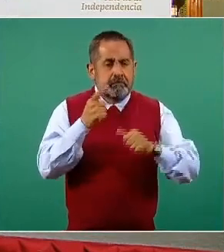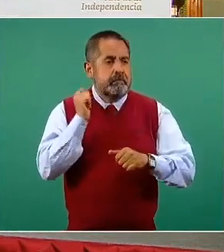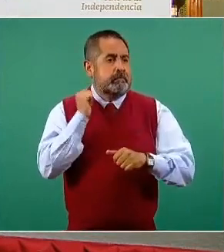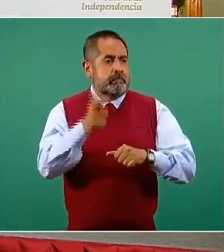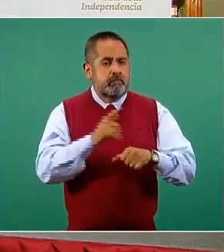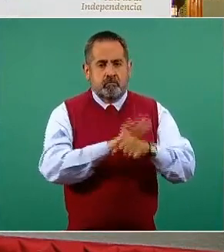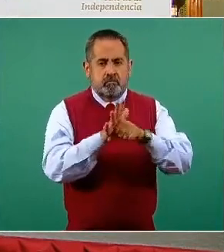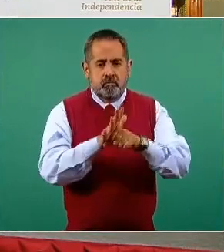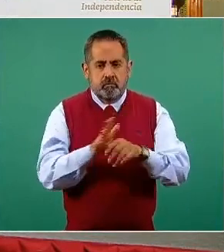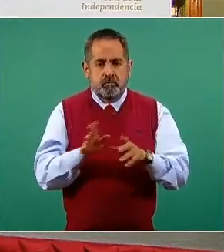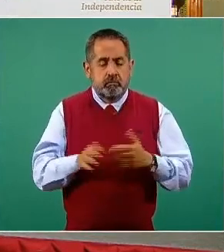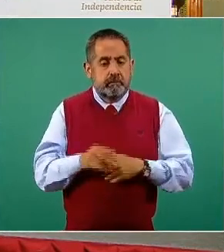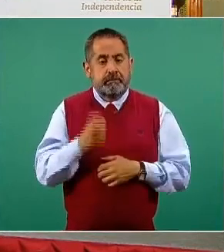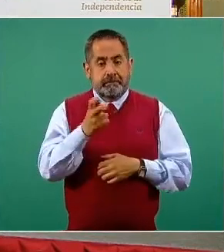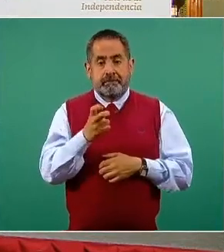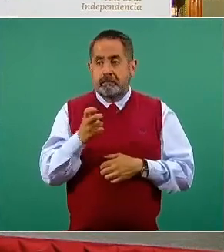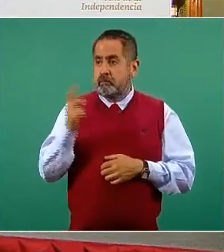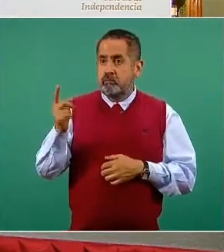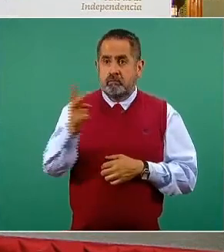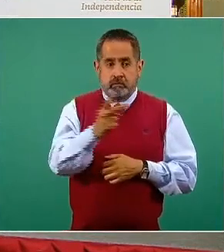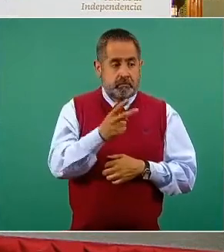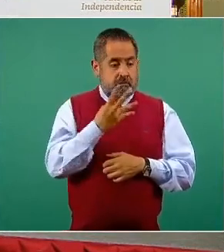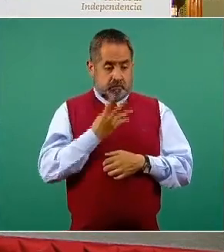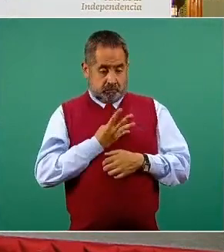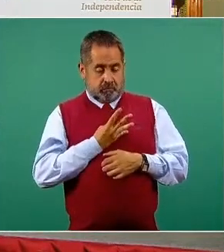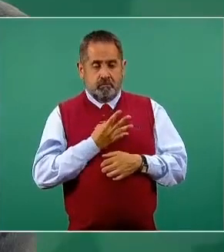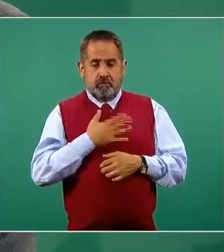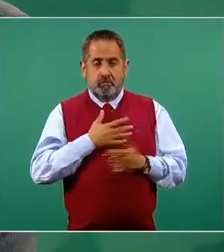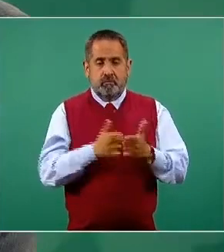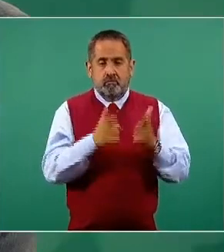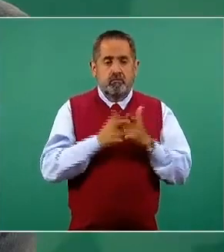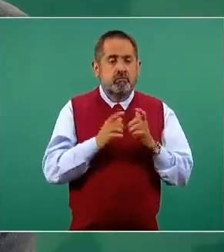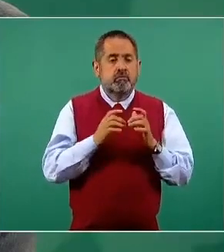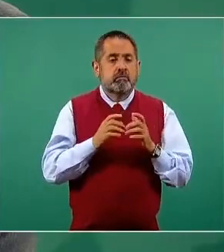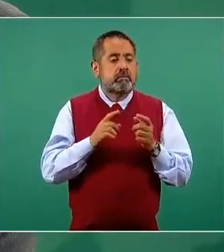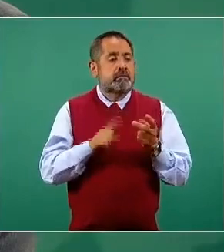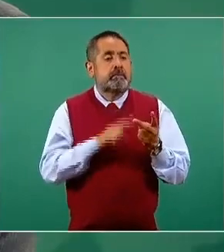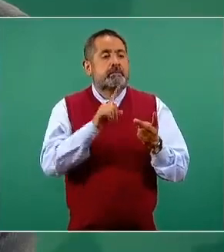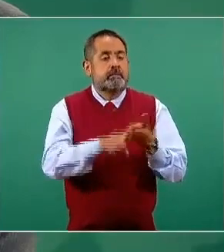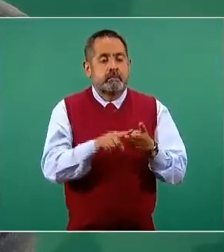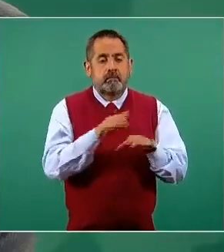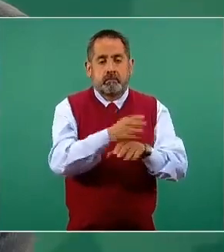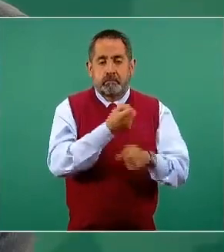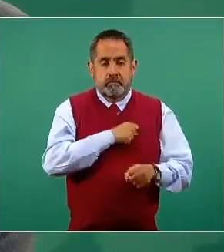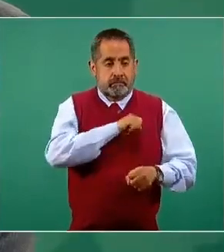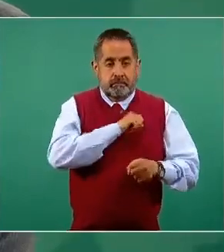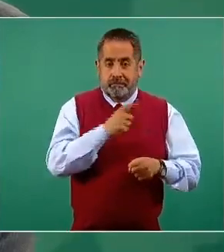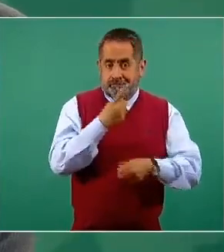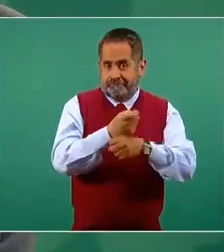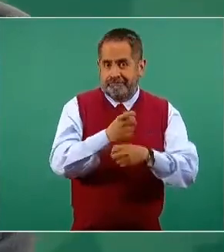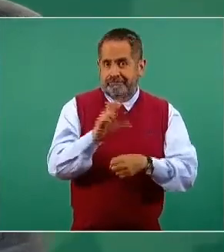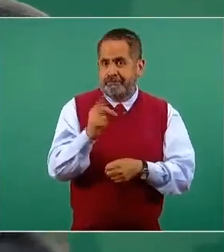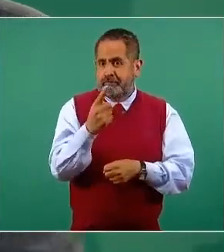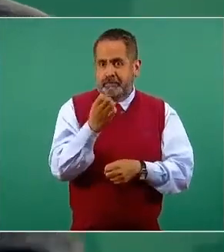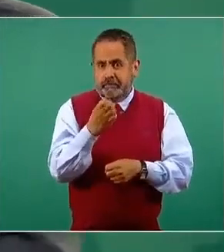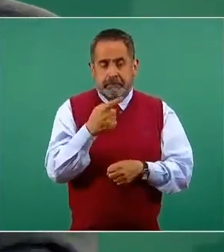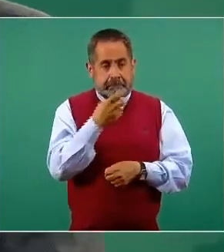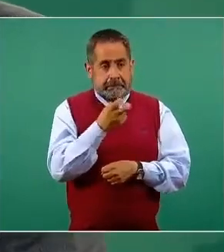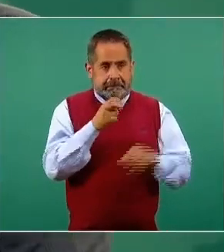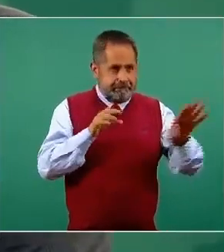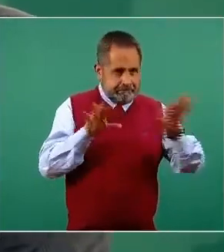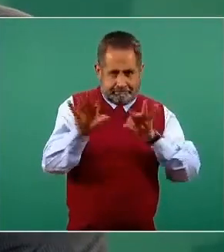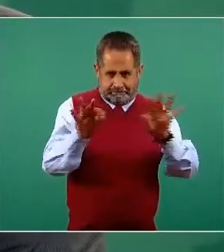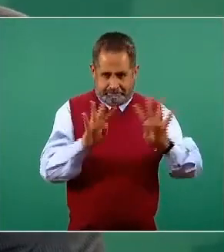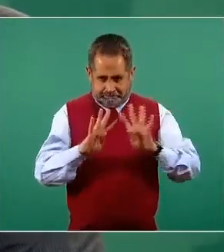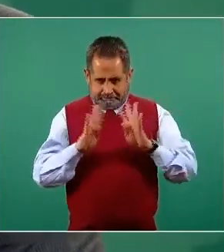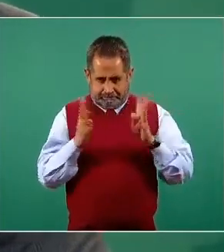del COVID. Fue uno de los 4 grupos. El Comité Estatal para la Seguridad en Salud sesionó el 31 de enero. Fue la primera actividad donde reunimos